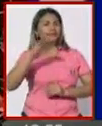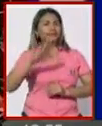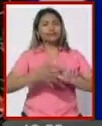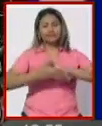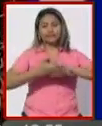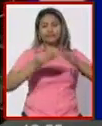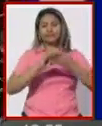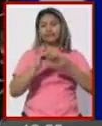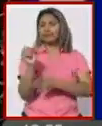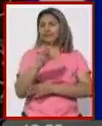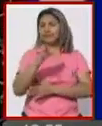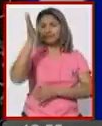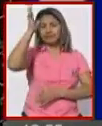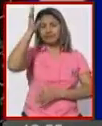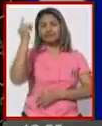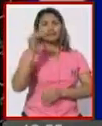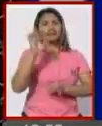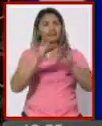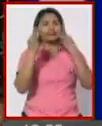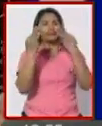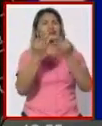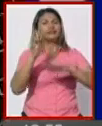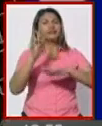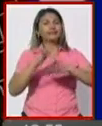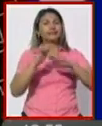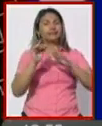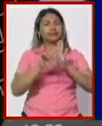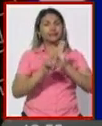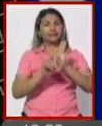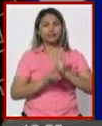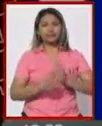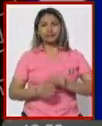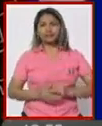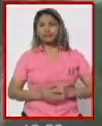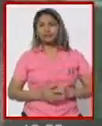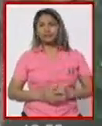contó a su padre que uno de sus familiares le habría tocado sus partes íntimas.